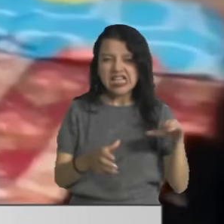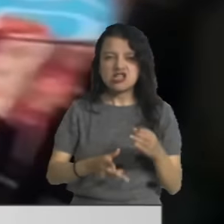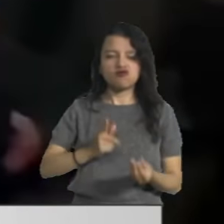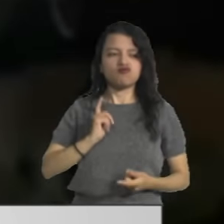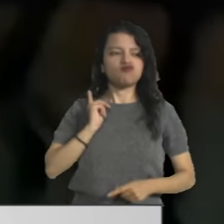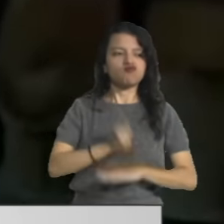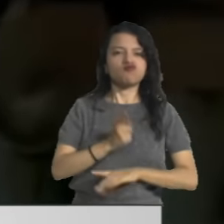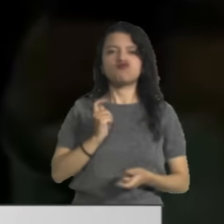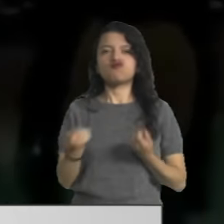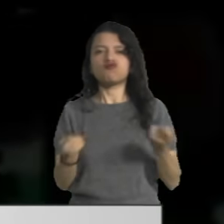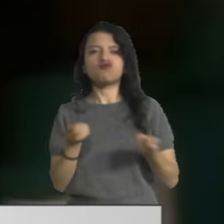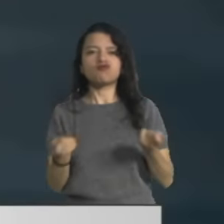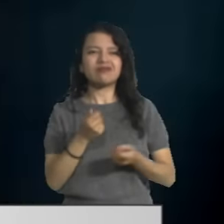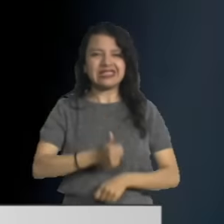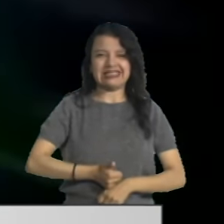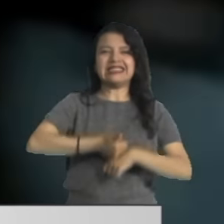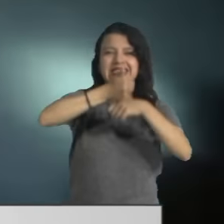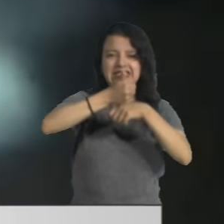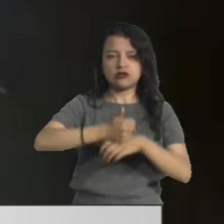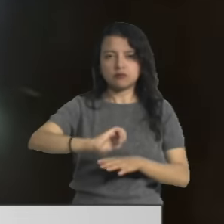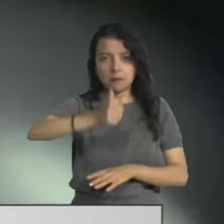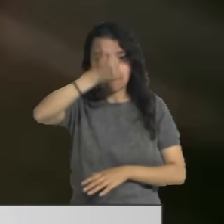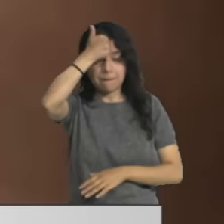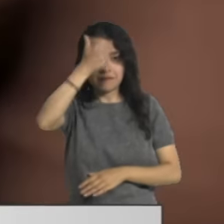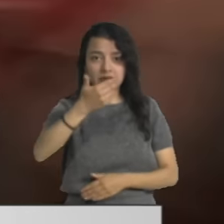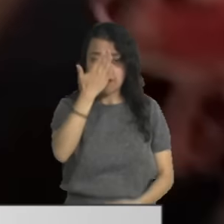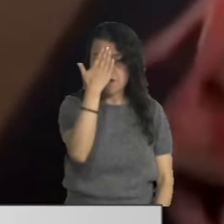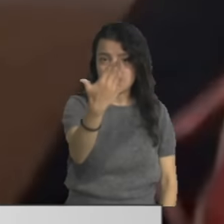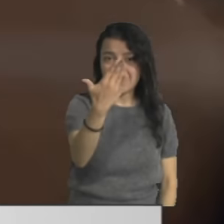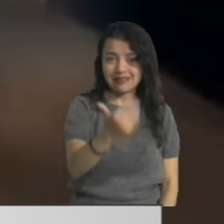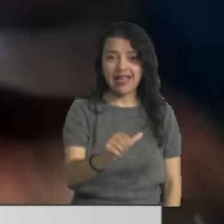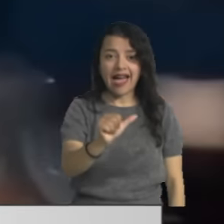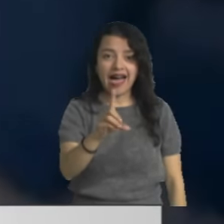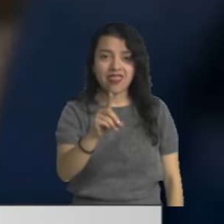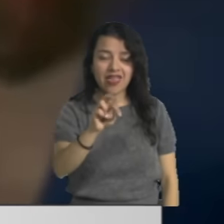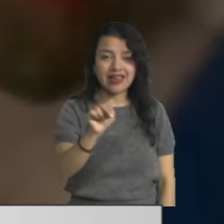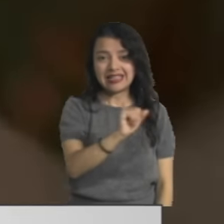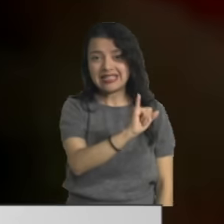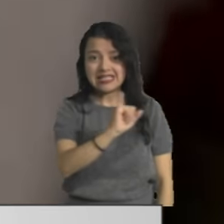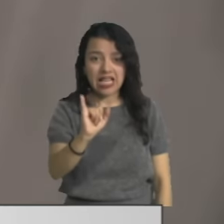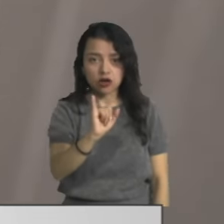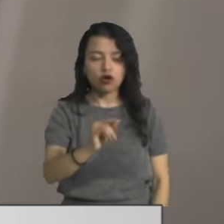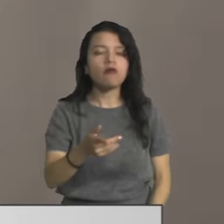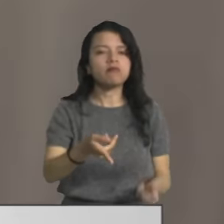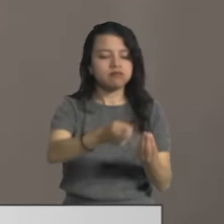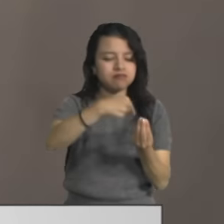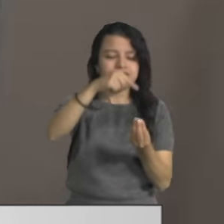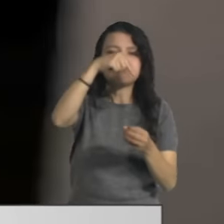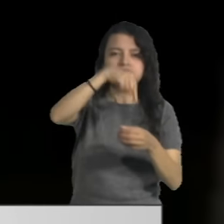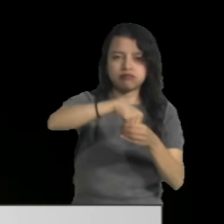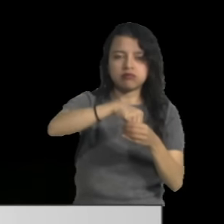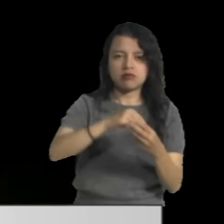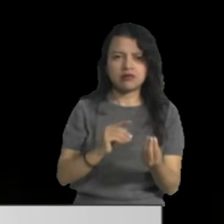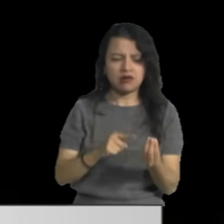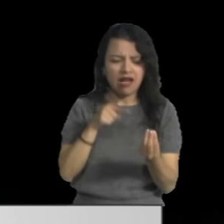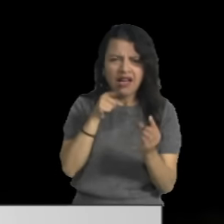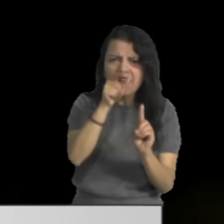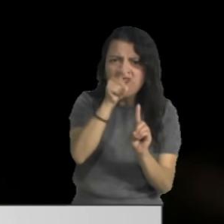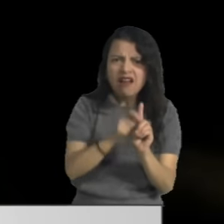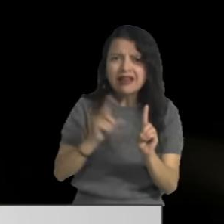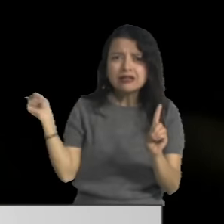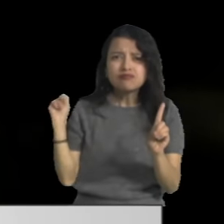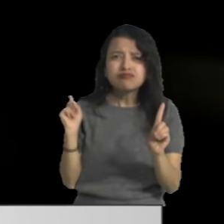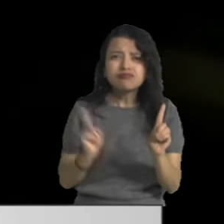al servicio de la disidencia del Estado Mayor Central frente a Adán Izquierdo. Este sujeto mantenía una trayectoria criminal de